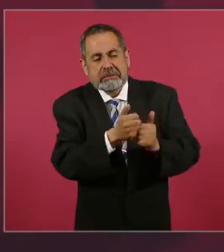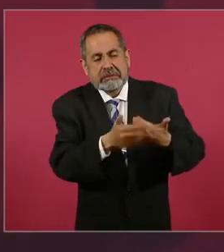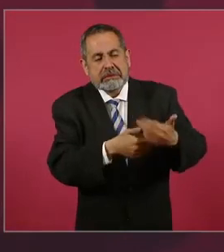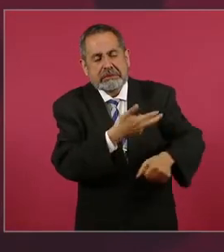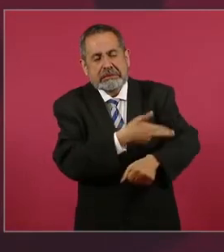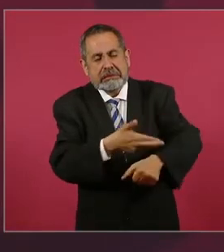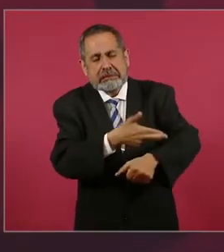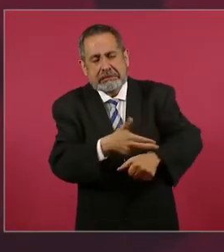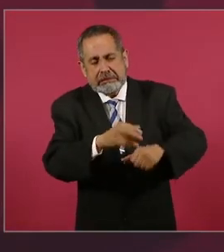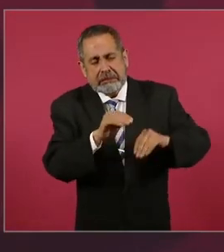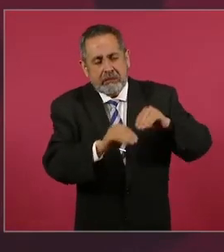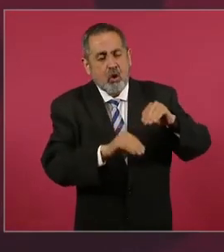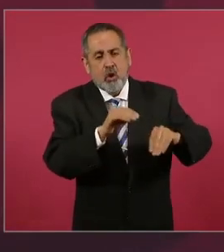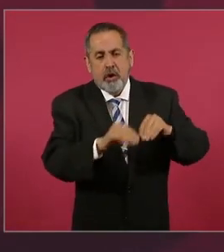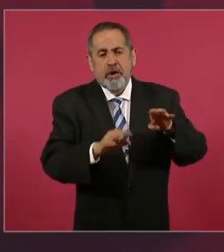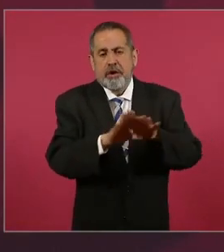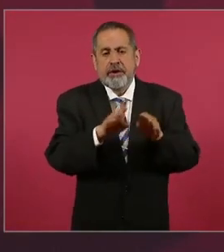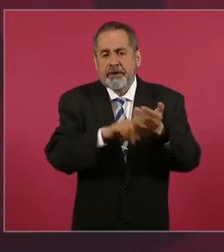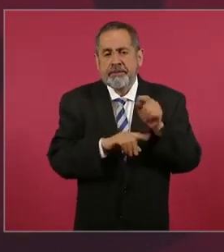de